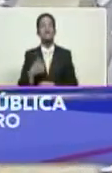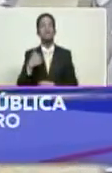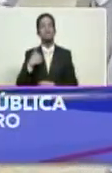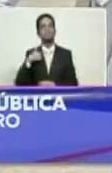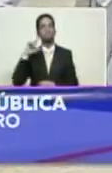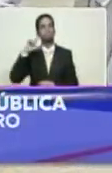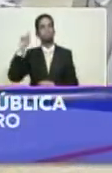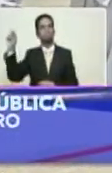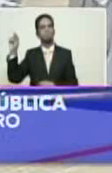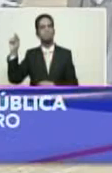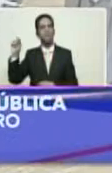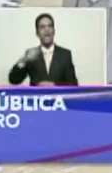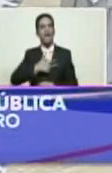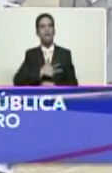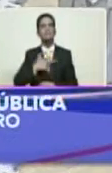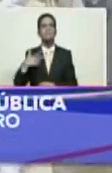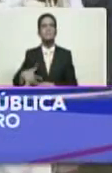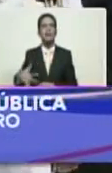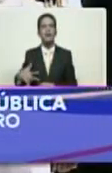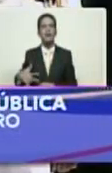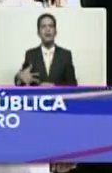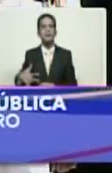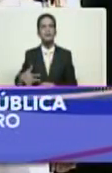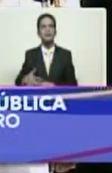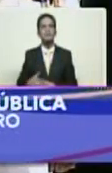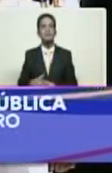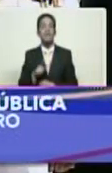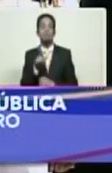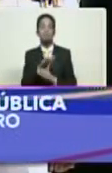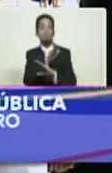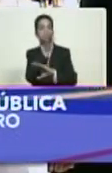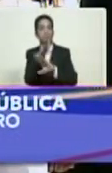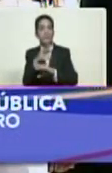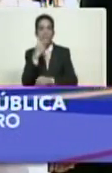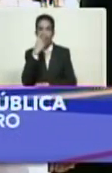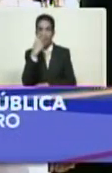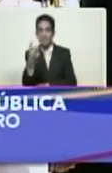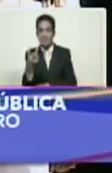la República Popular China a una visita de Estado